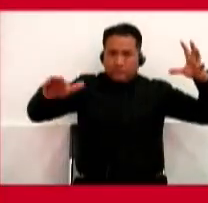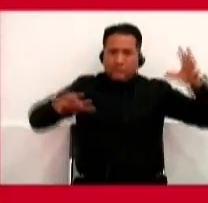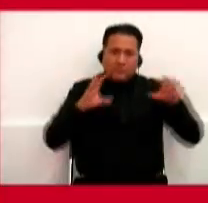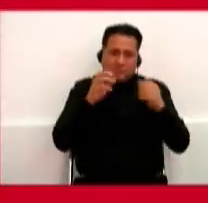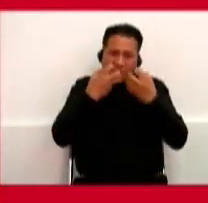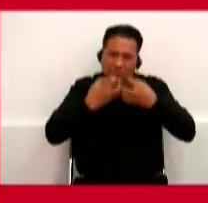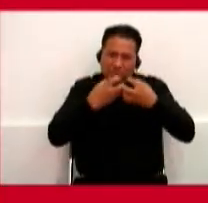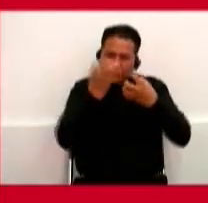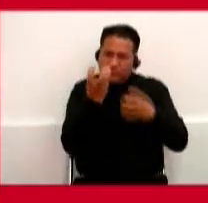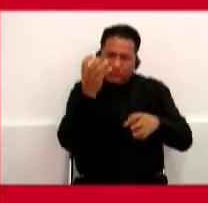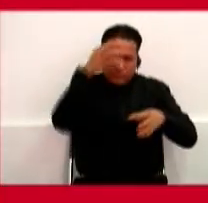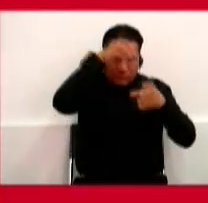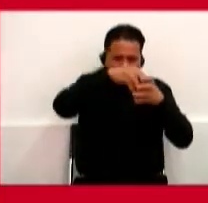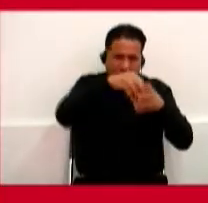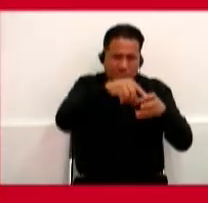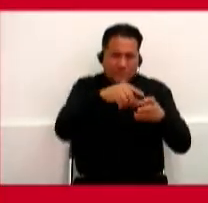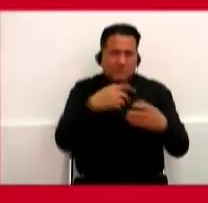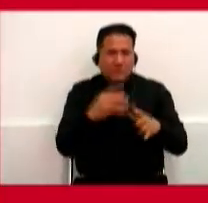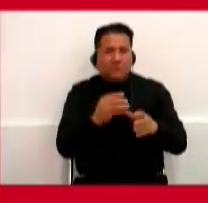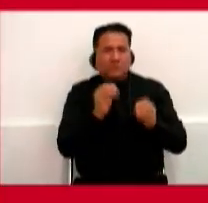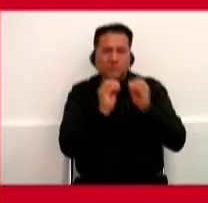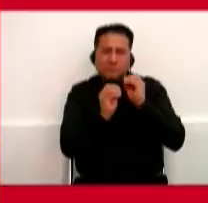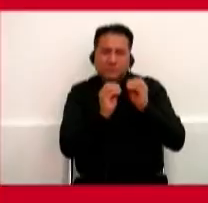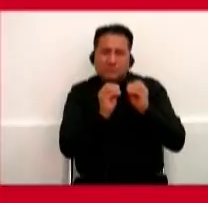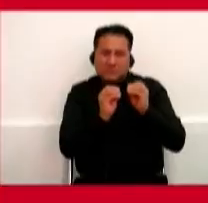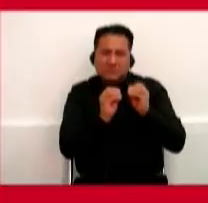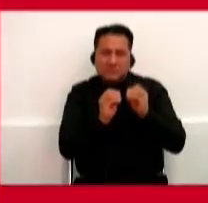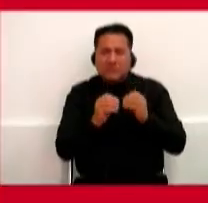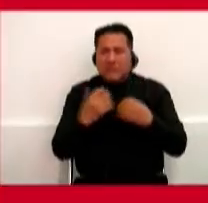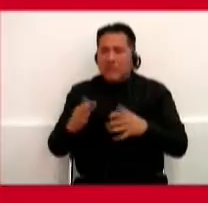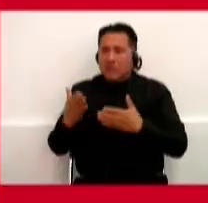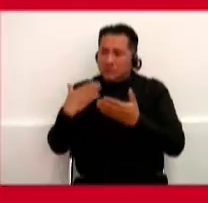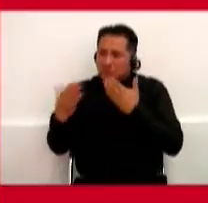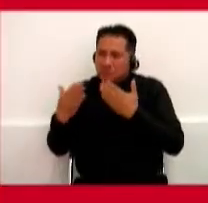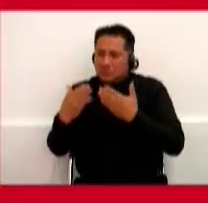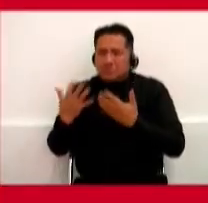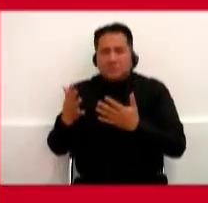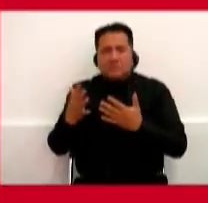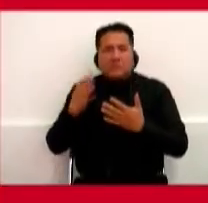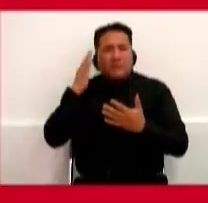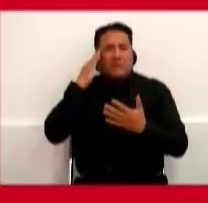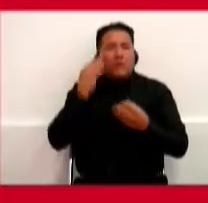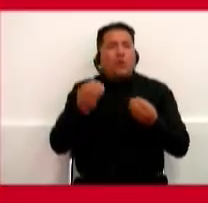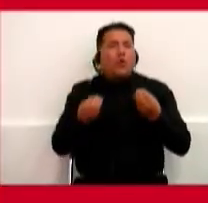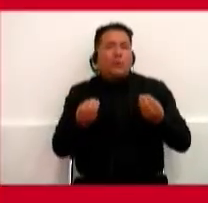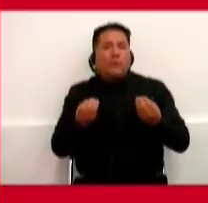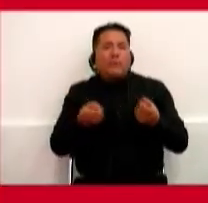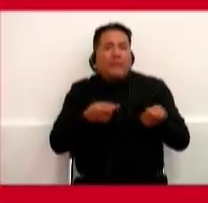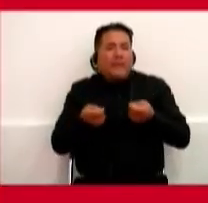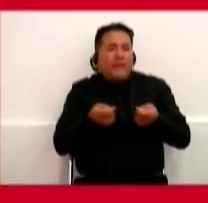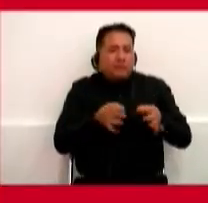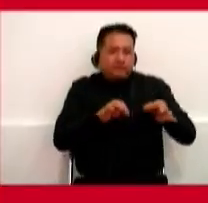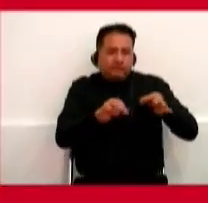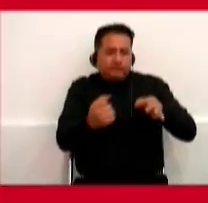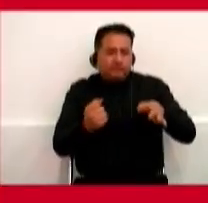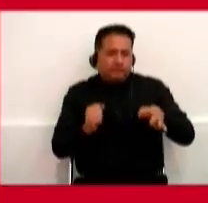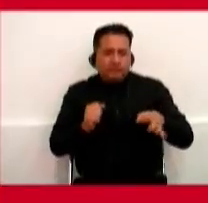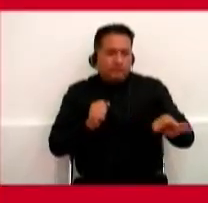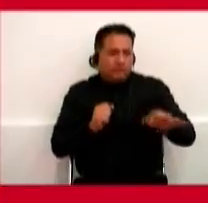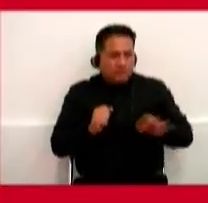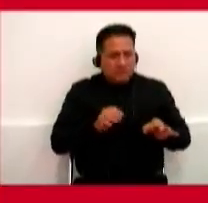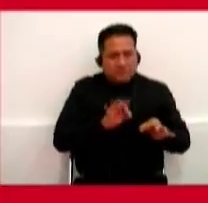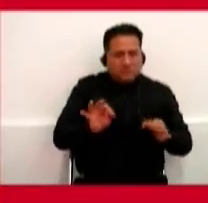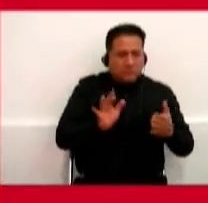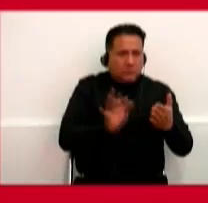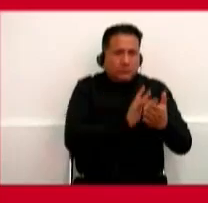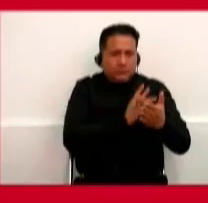límite técnico son 420 toneladas y nosotros no nos pasamos de 406 toneladas. Por eso es que tenemos esta herramienta y